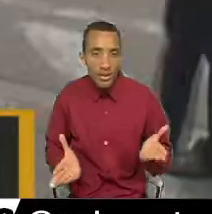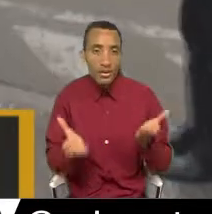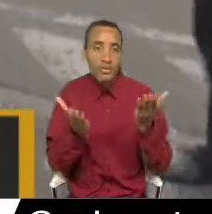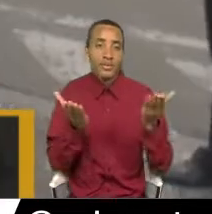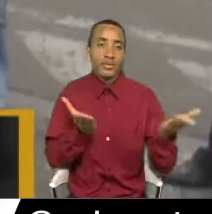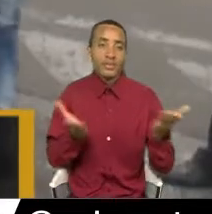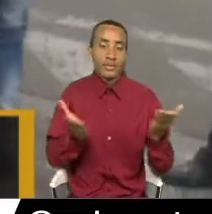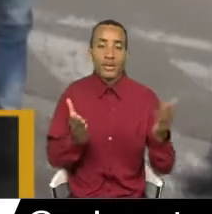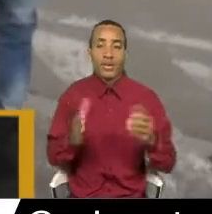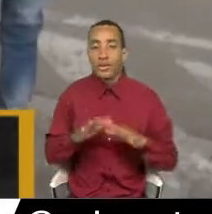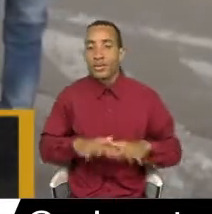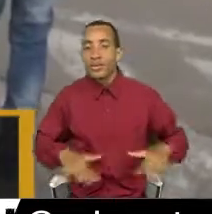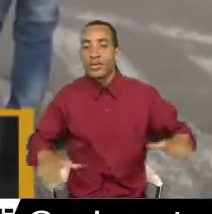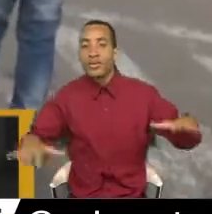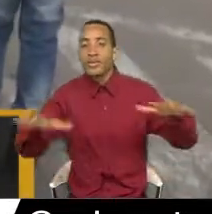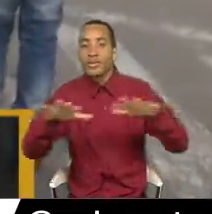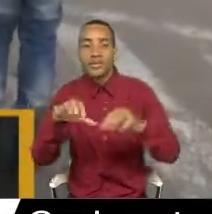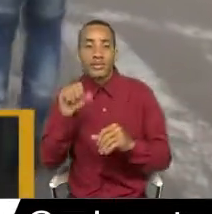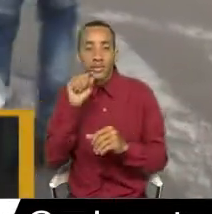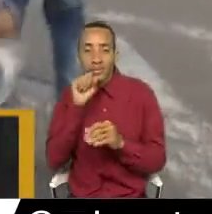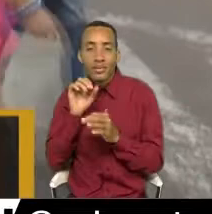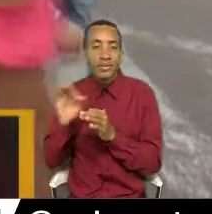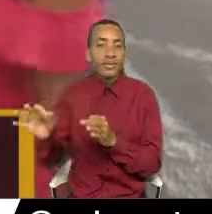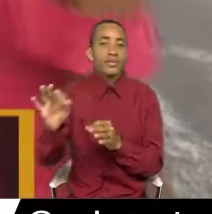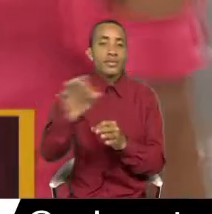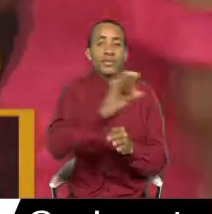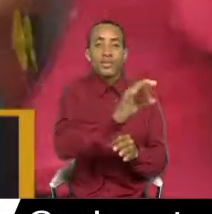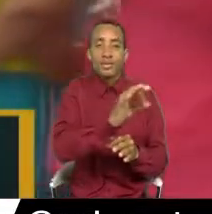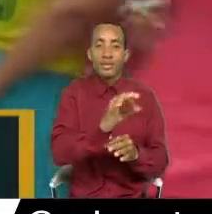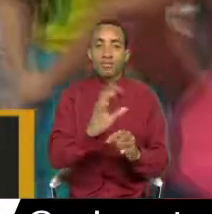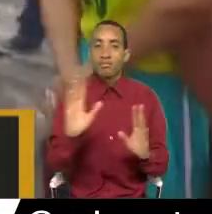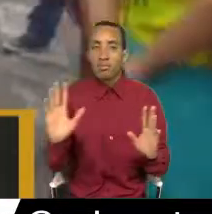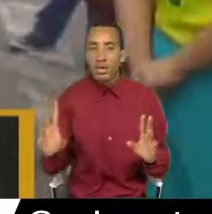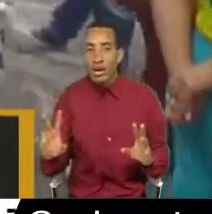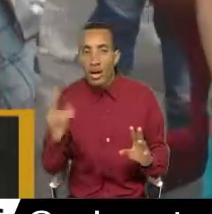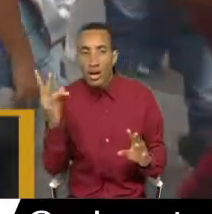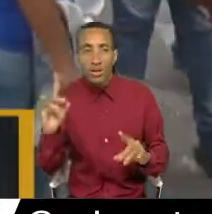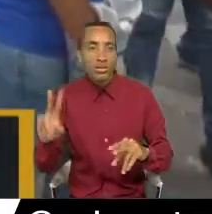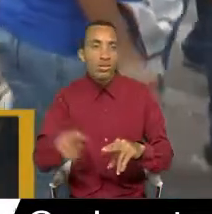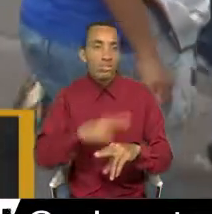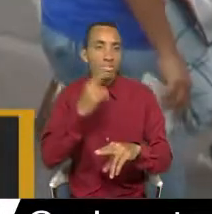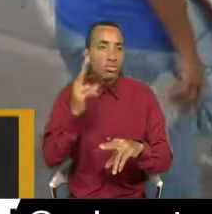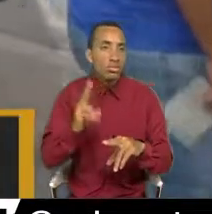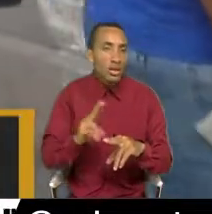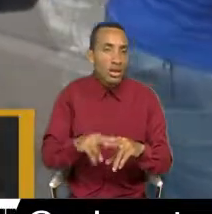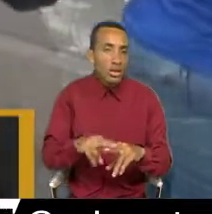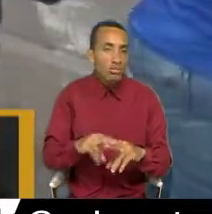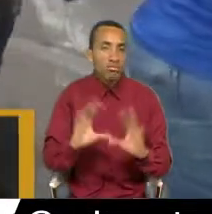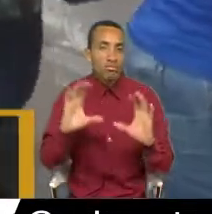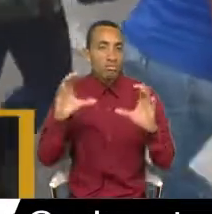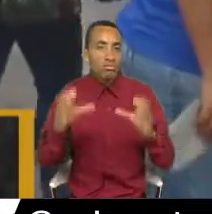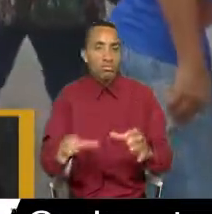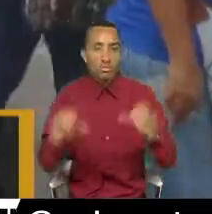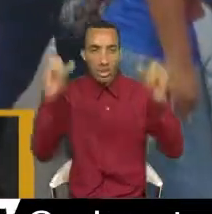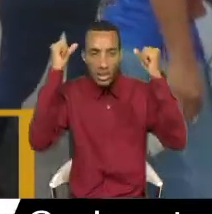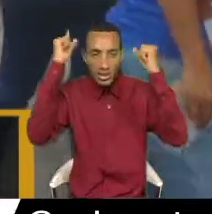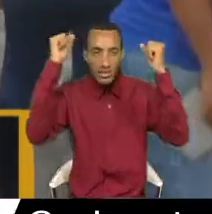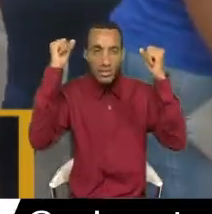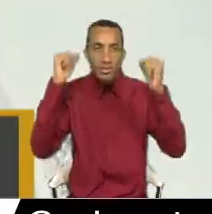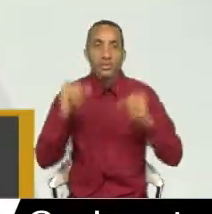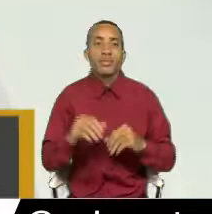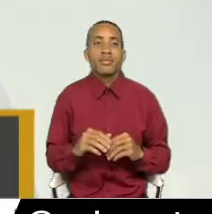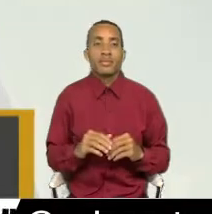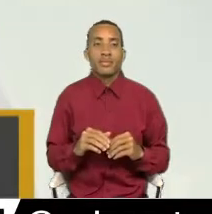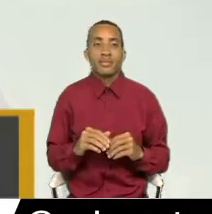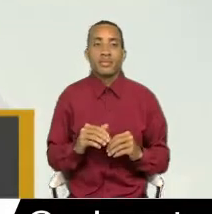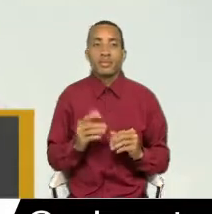región y en la ciudad. Manifestó el funcionario que no haya normalidad académica en el municipio a pesar de las protestas de los docentes. Normalidad